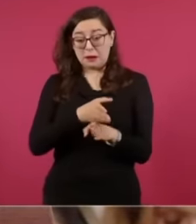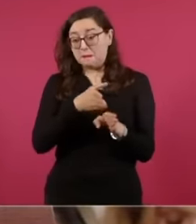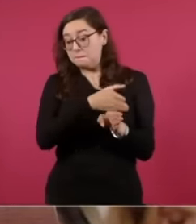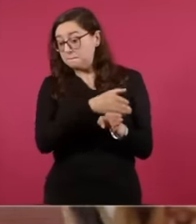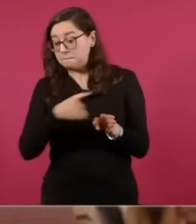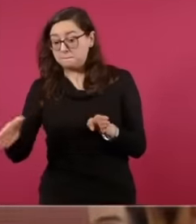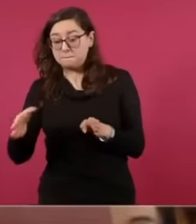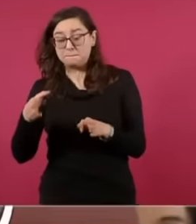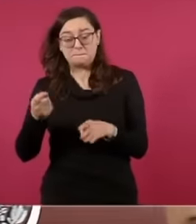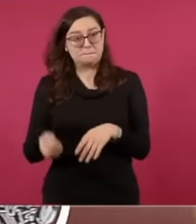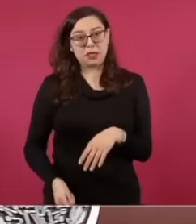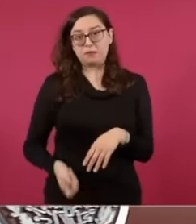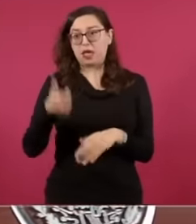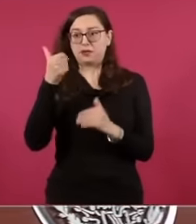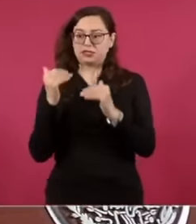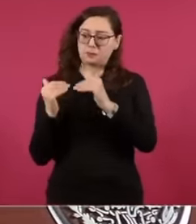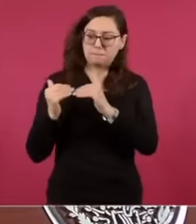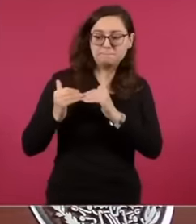Claro,